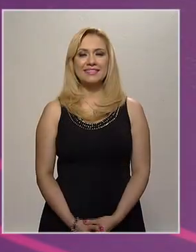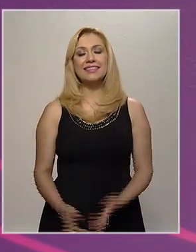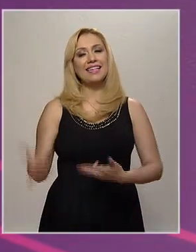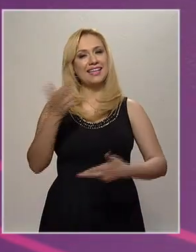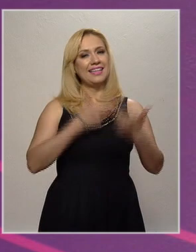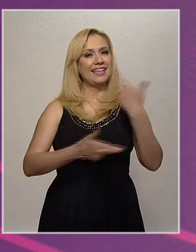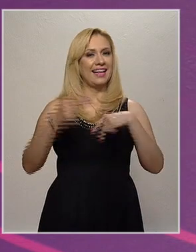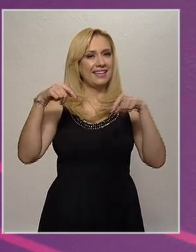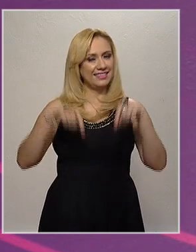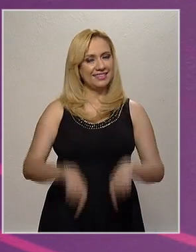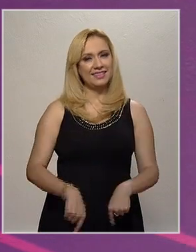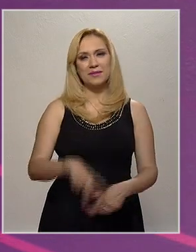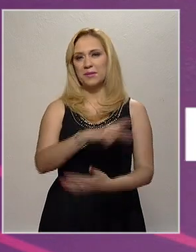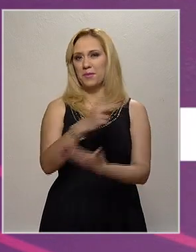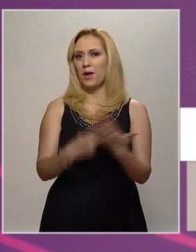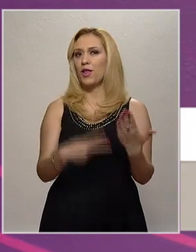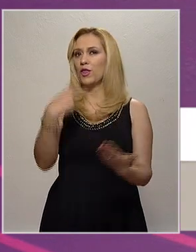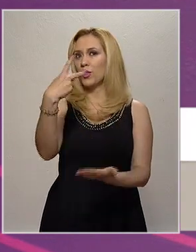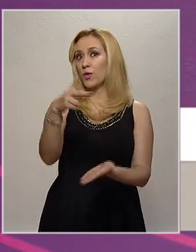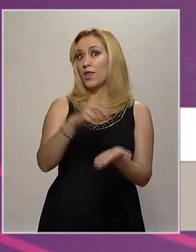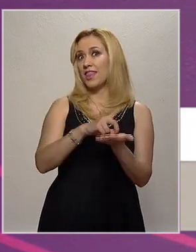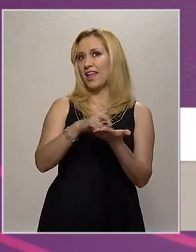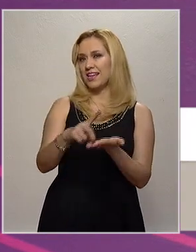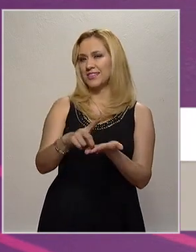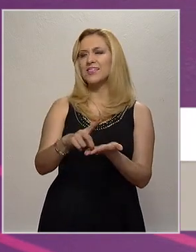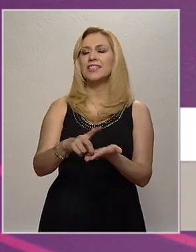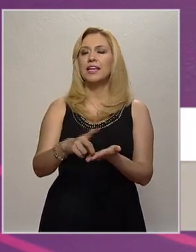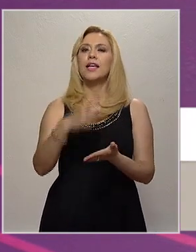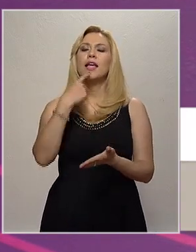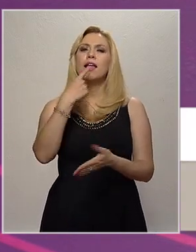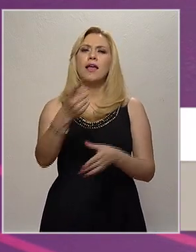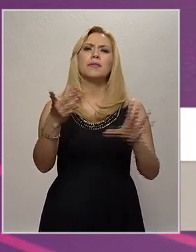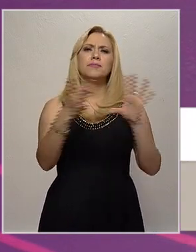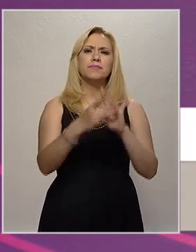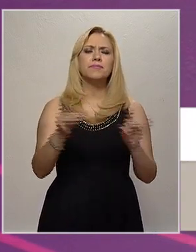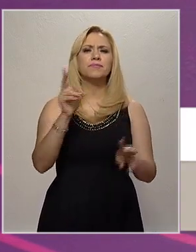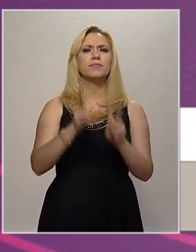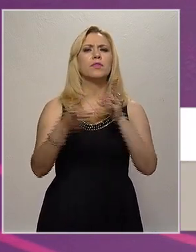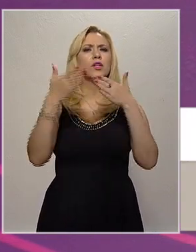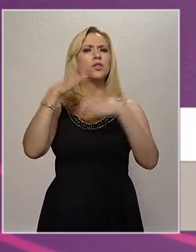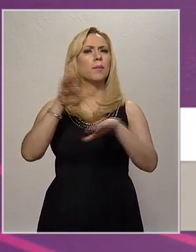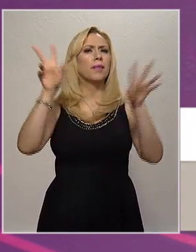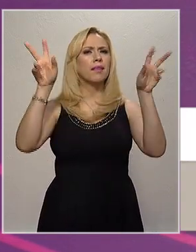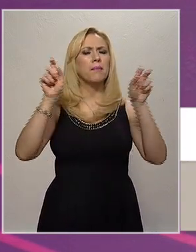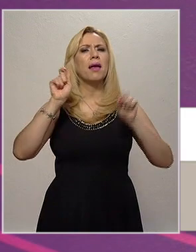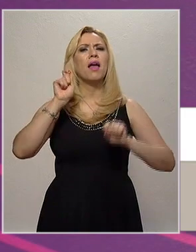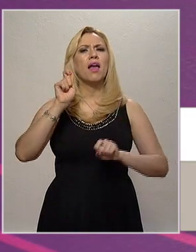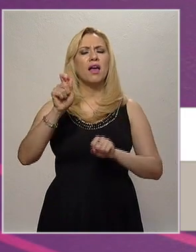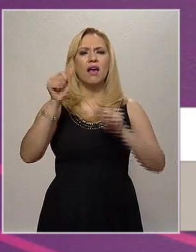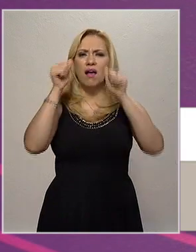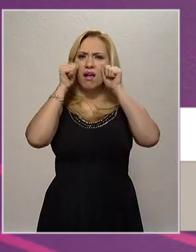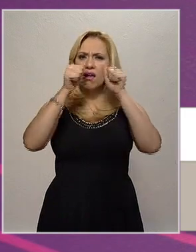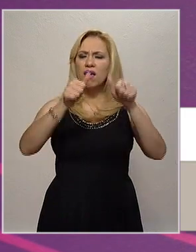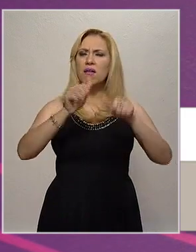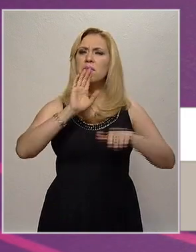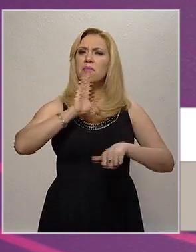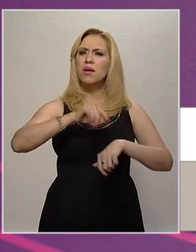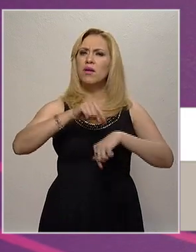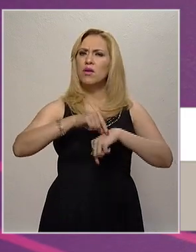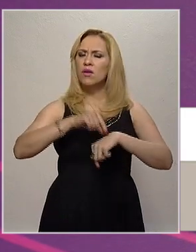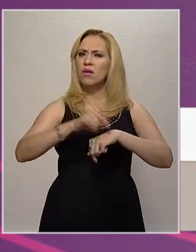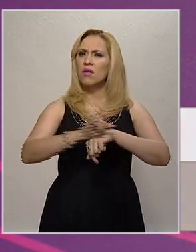Regresamos al programa Tus Derechos. Les recuerdo que estamos conversando sobre la violencia obstétrica y